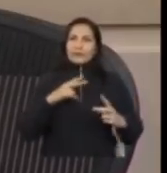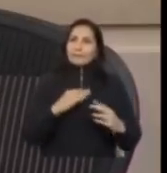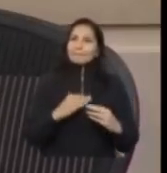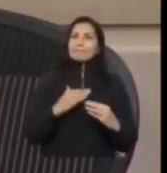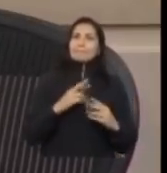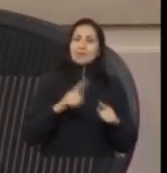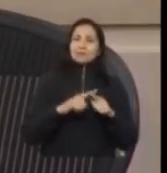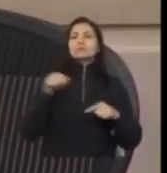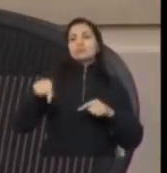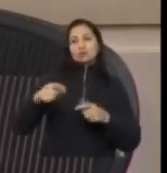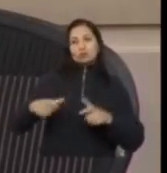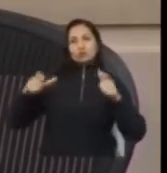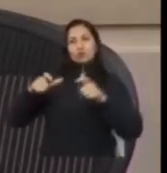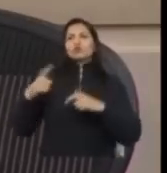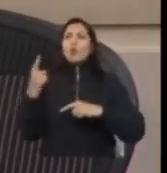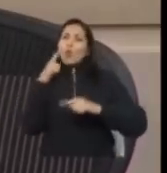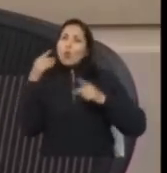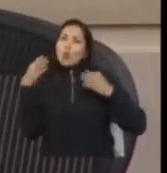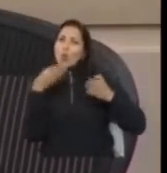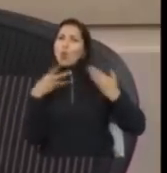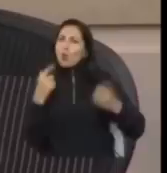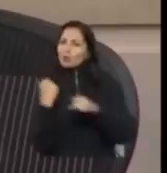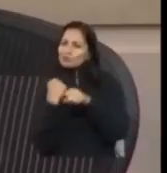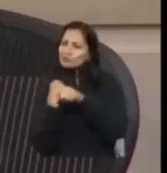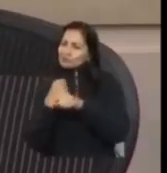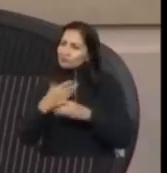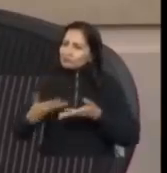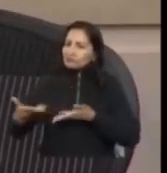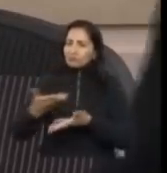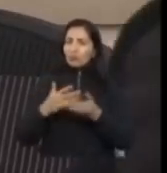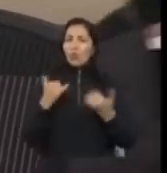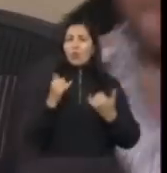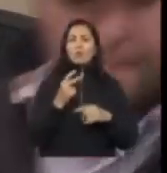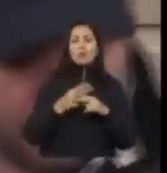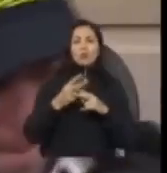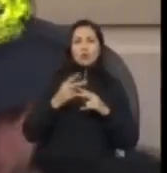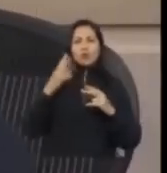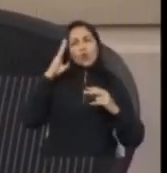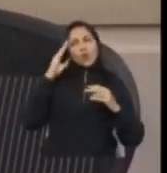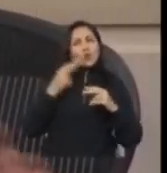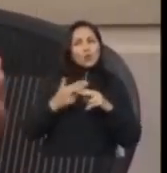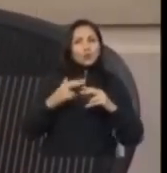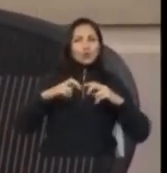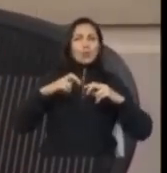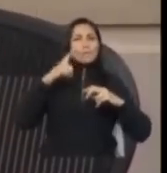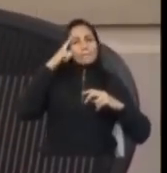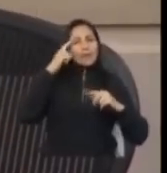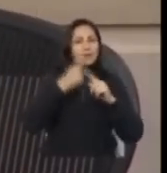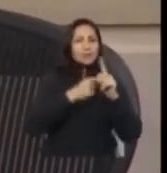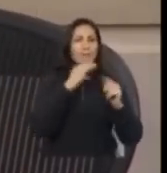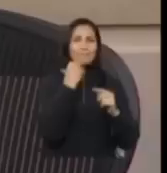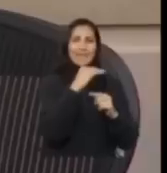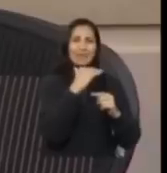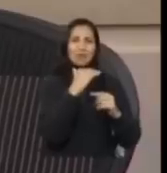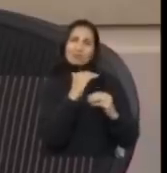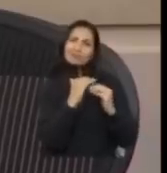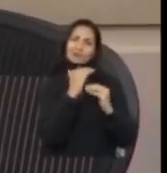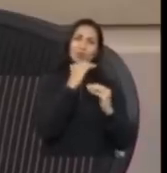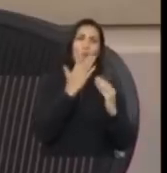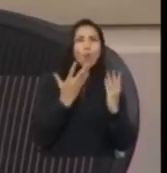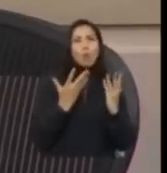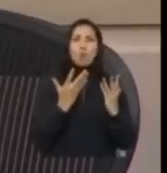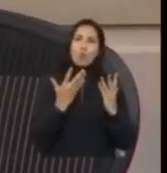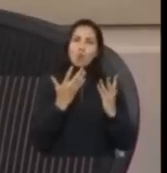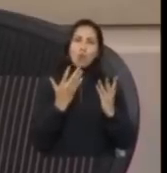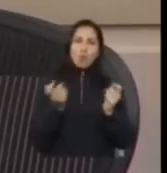el Congreso tiene que empezar a trabajar. Viene ya una mesa de concertación del salario mínimo. Hay que buscar alternativas para que el salario mínimo también